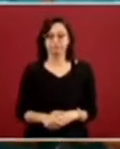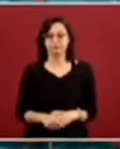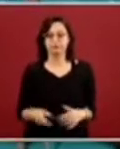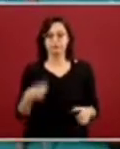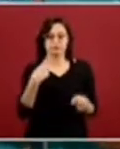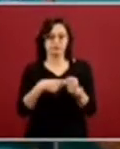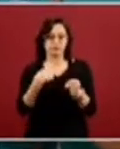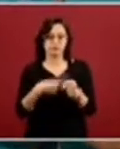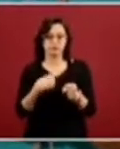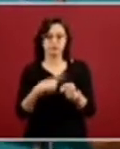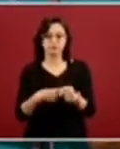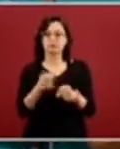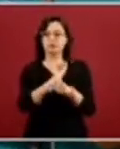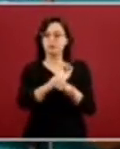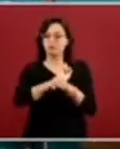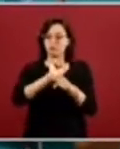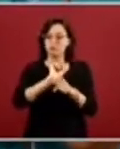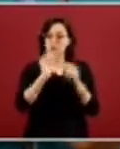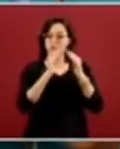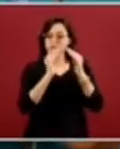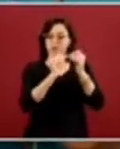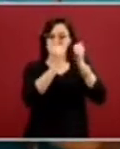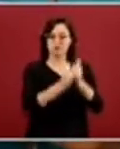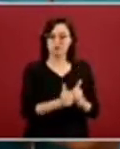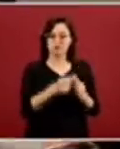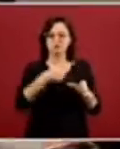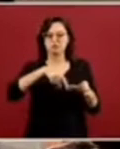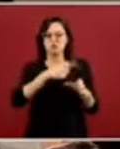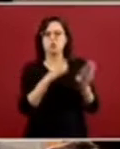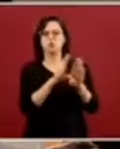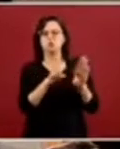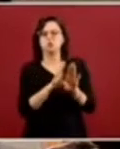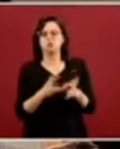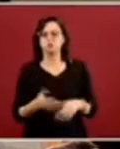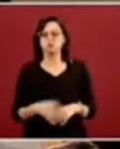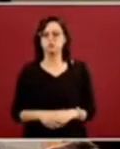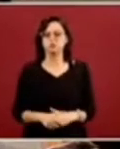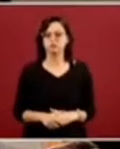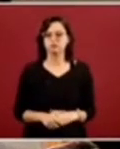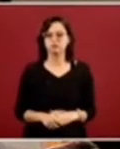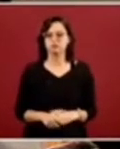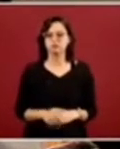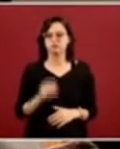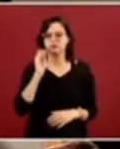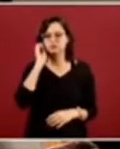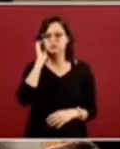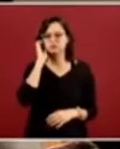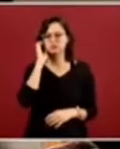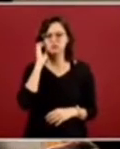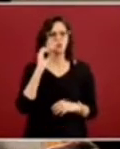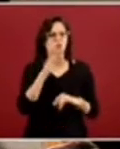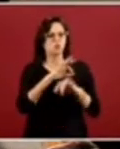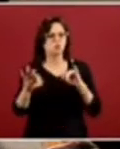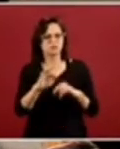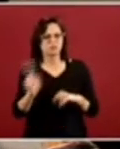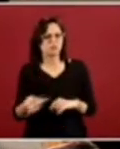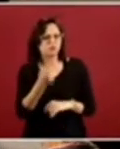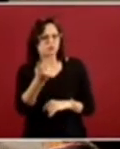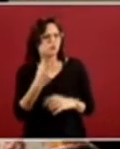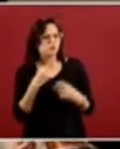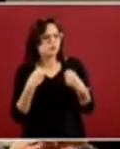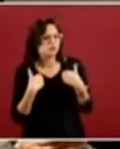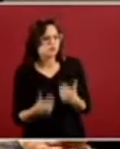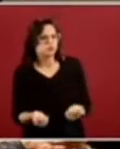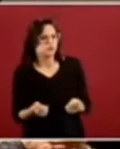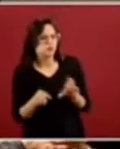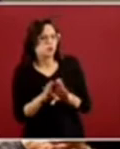leves que se mandan aislamiento en su casa. Gracias. Perdón, no entendí la última pregunta, ¿cómo que a qué se